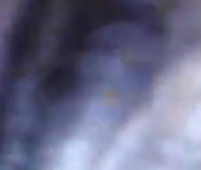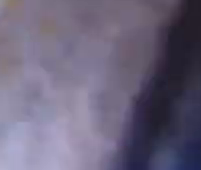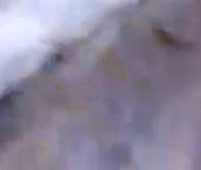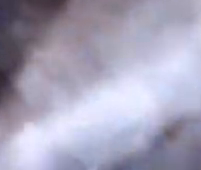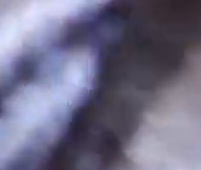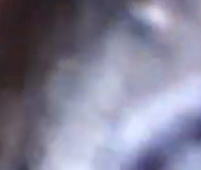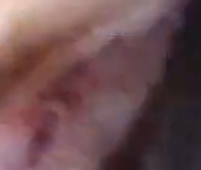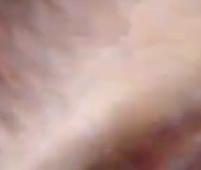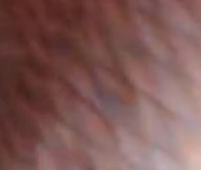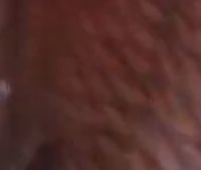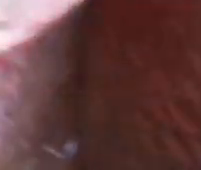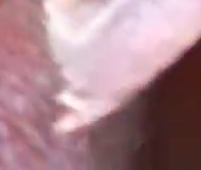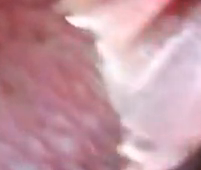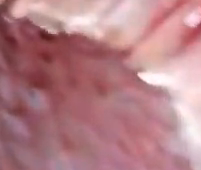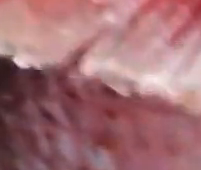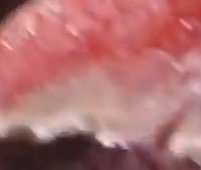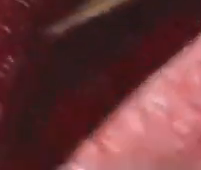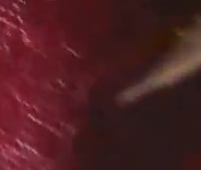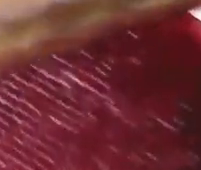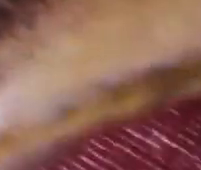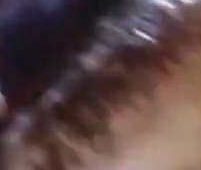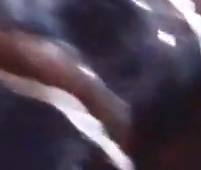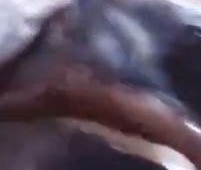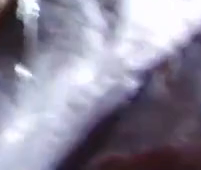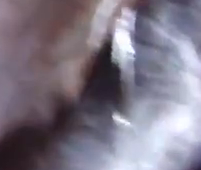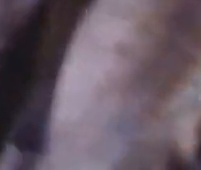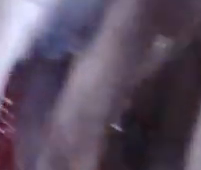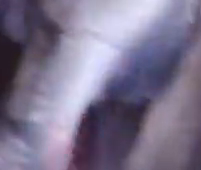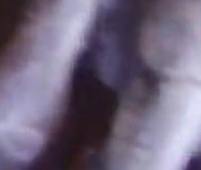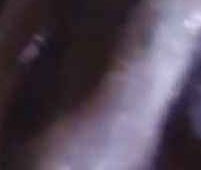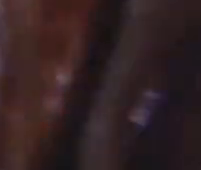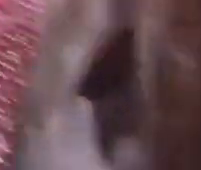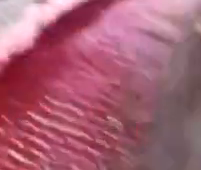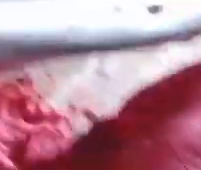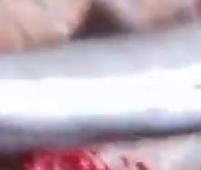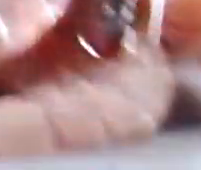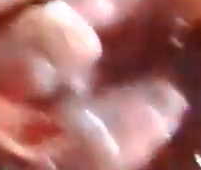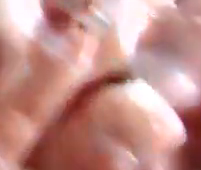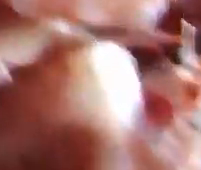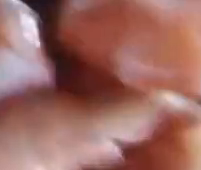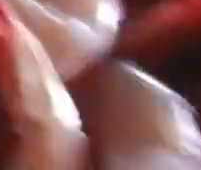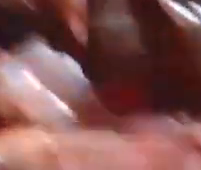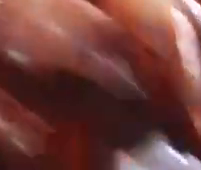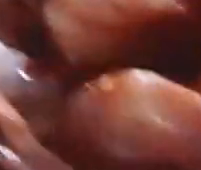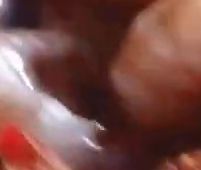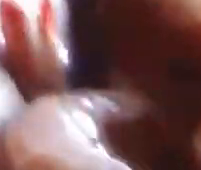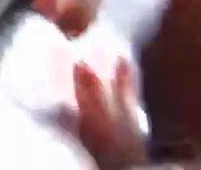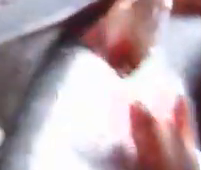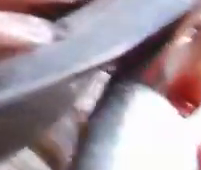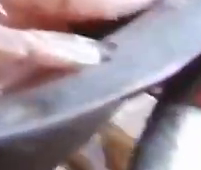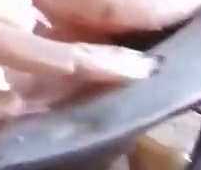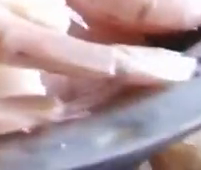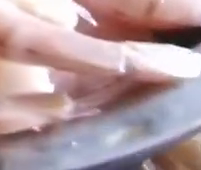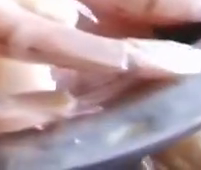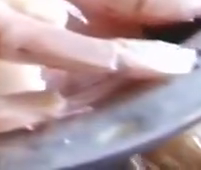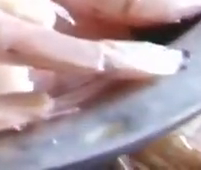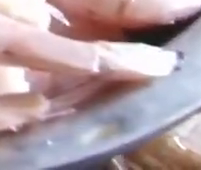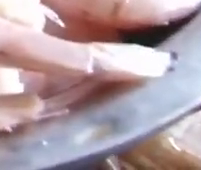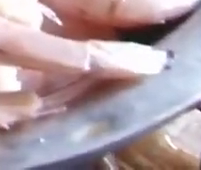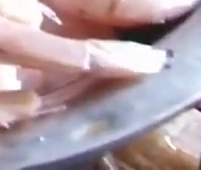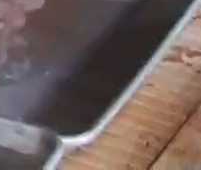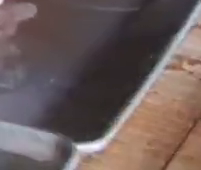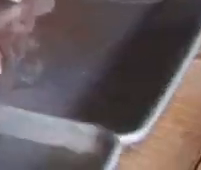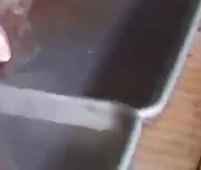cultivos. Entonces, aparte de eso, también tenemos, vamos a seguir trabajando con lo que son el fortalecimiento de los bancos. Para este año